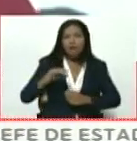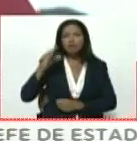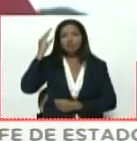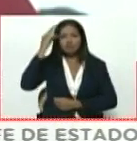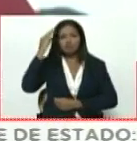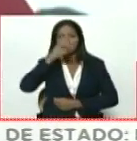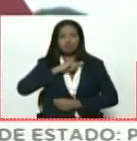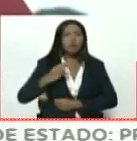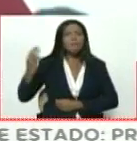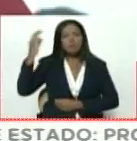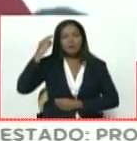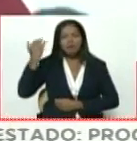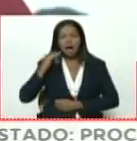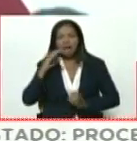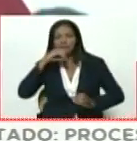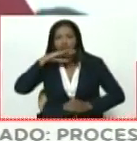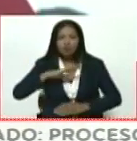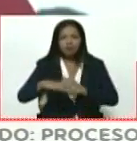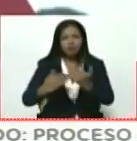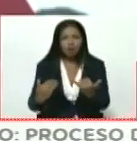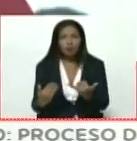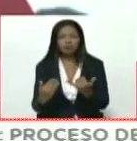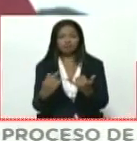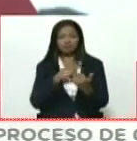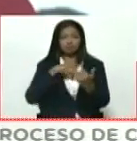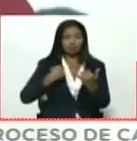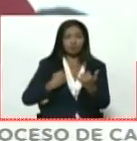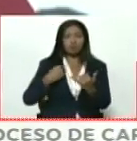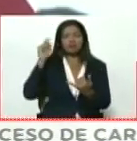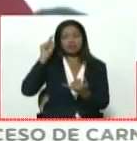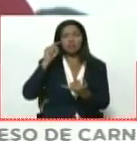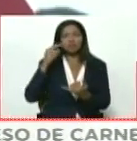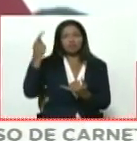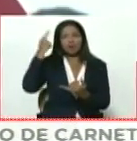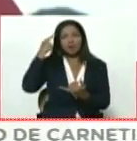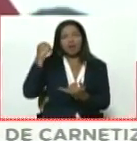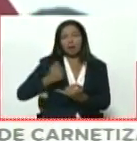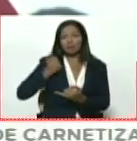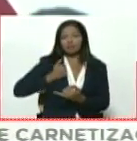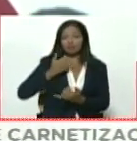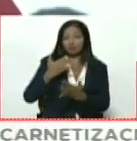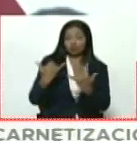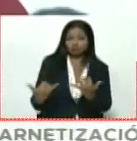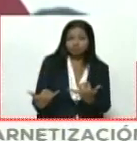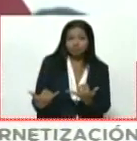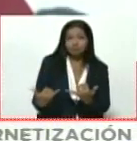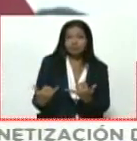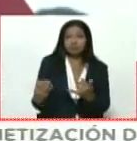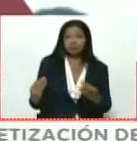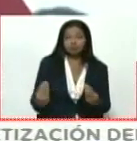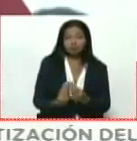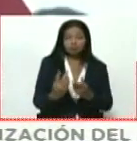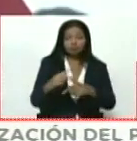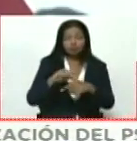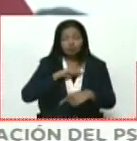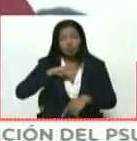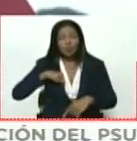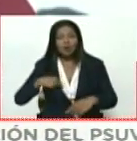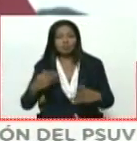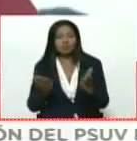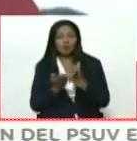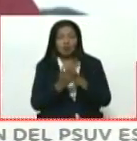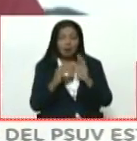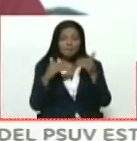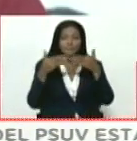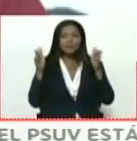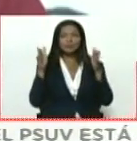desde la memoria histórica y queremos decirle, aprovechando que estamos en el lanzamiento de nuestra escuela,